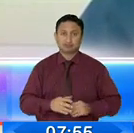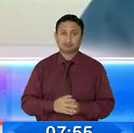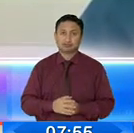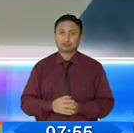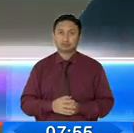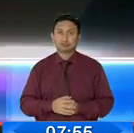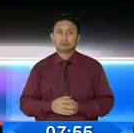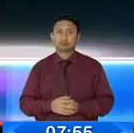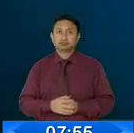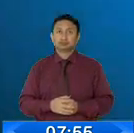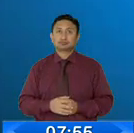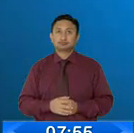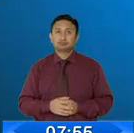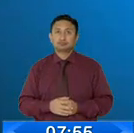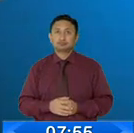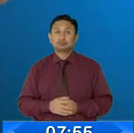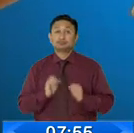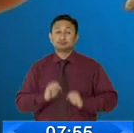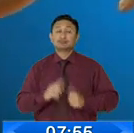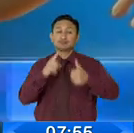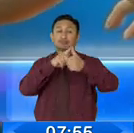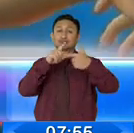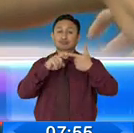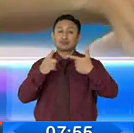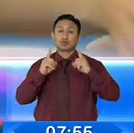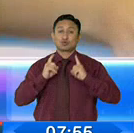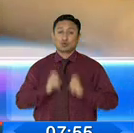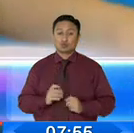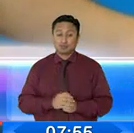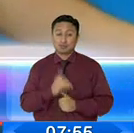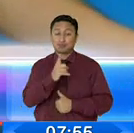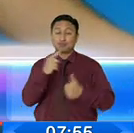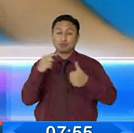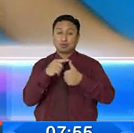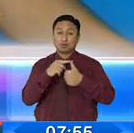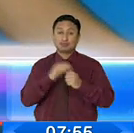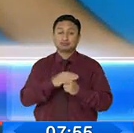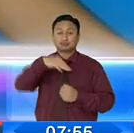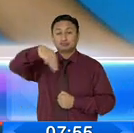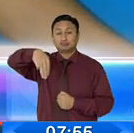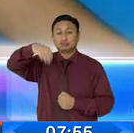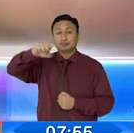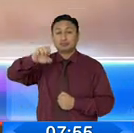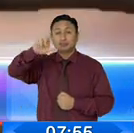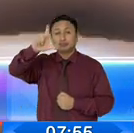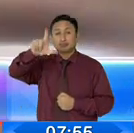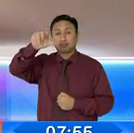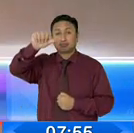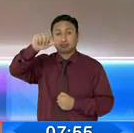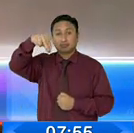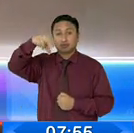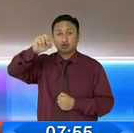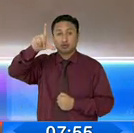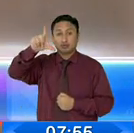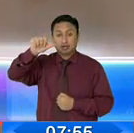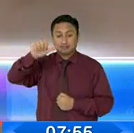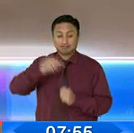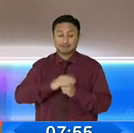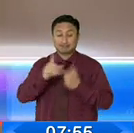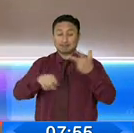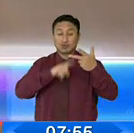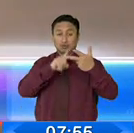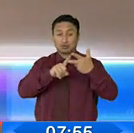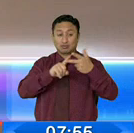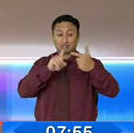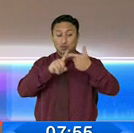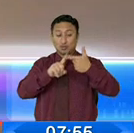tumor. Existen dos tipologías de cáncer. La primera se llama melanomas y la segunda no melanomas. Esta